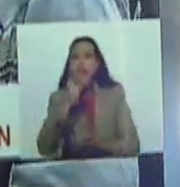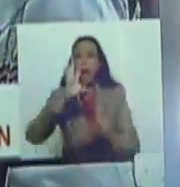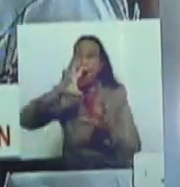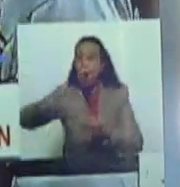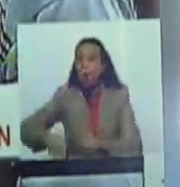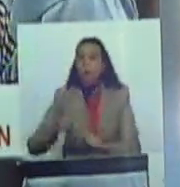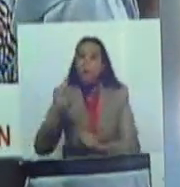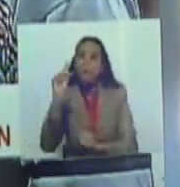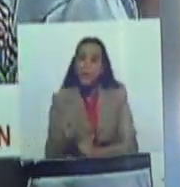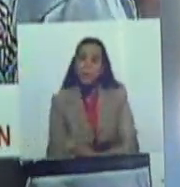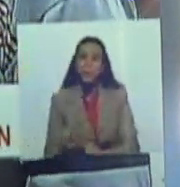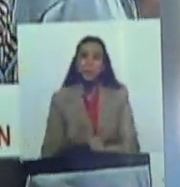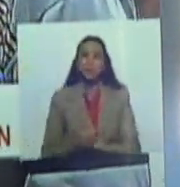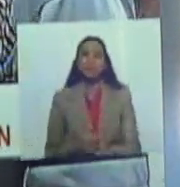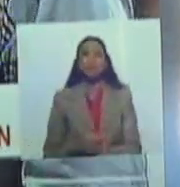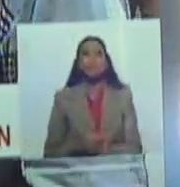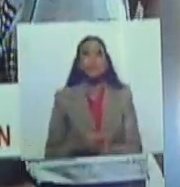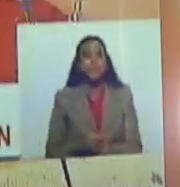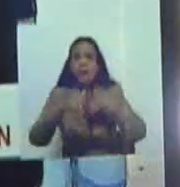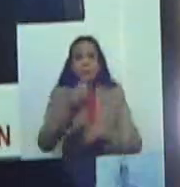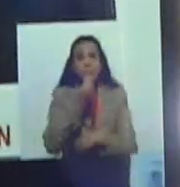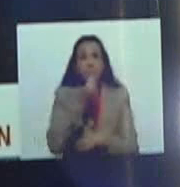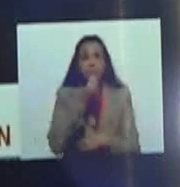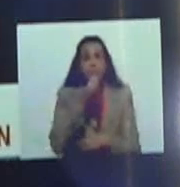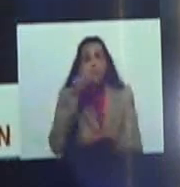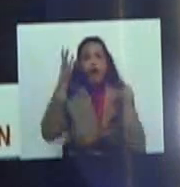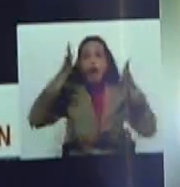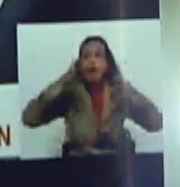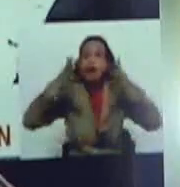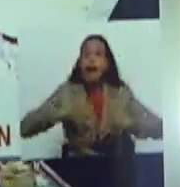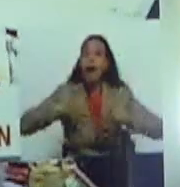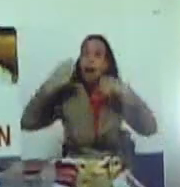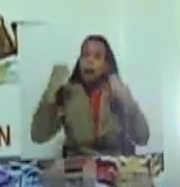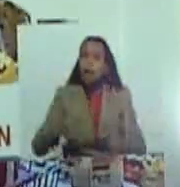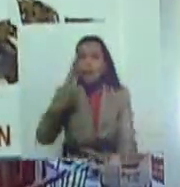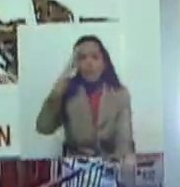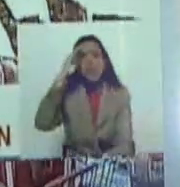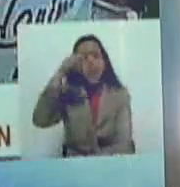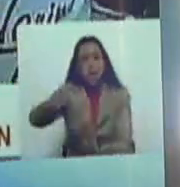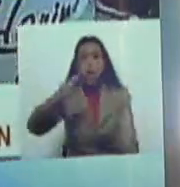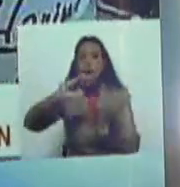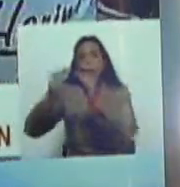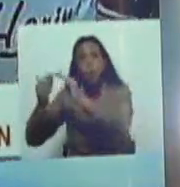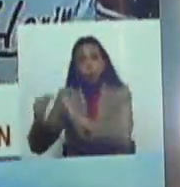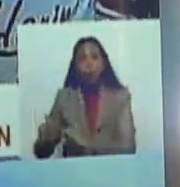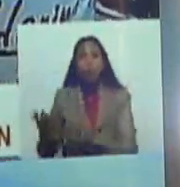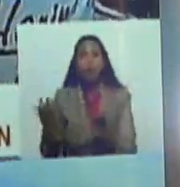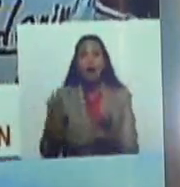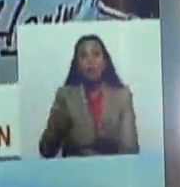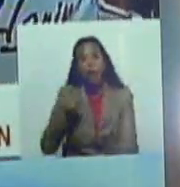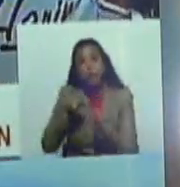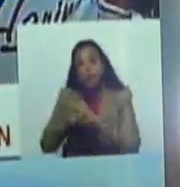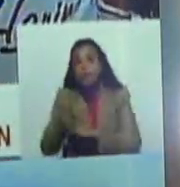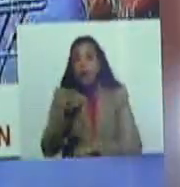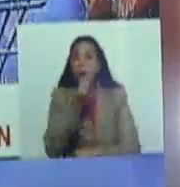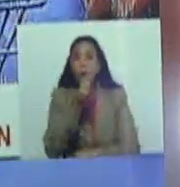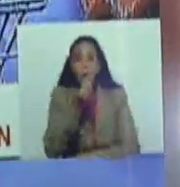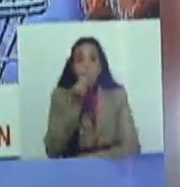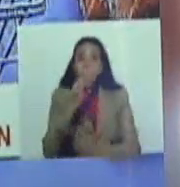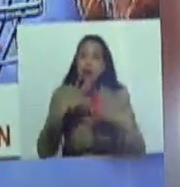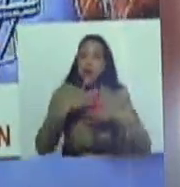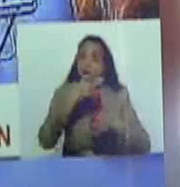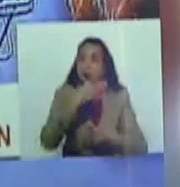cuándo? ¿Hasta cuándo? ¿Hasta cuándo nosotros vamos a ver cosas como estas? Les acabo de traer las